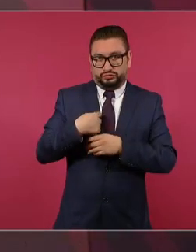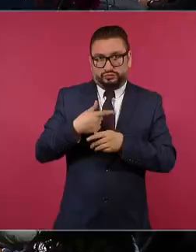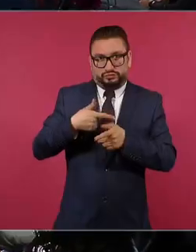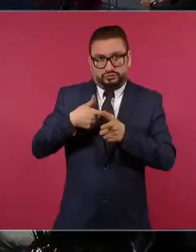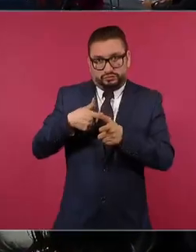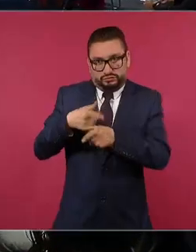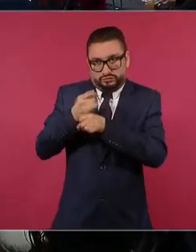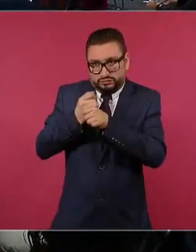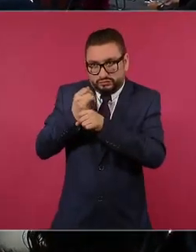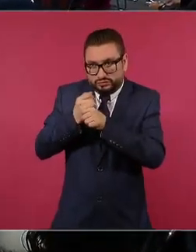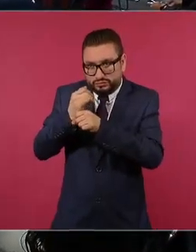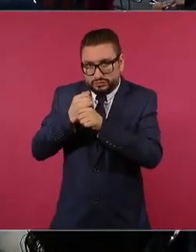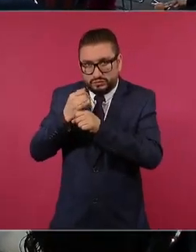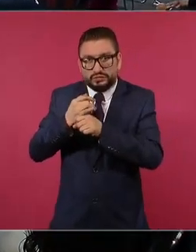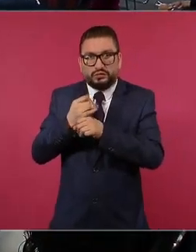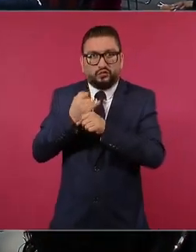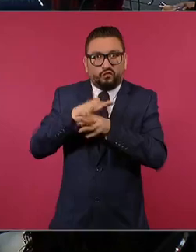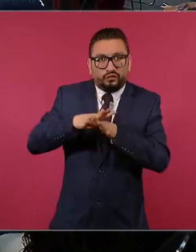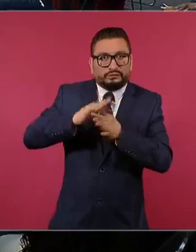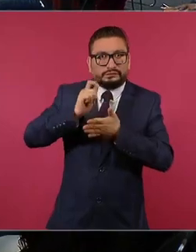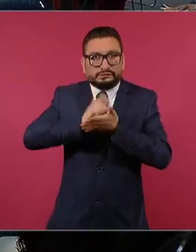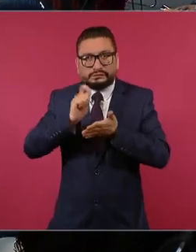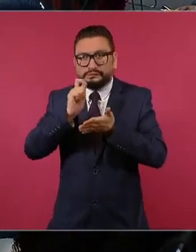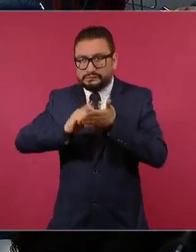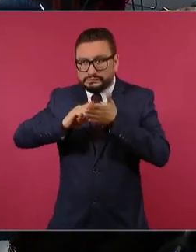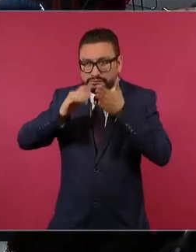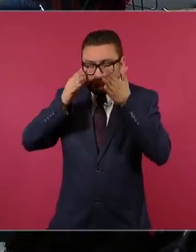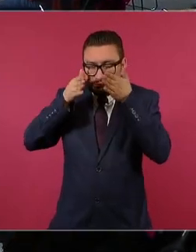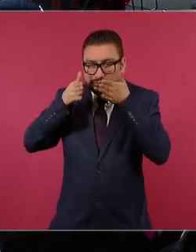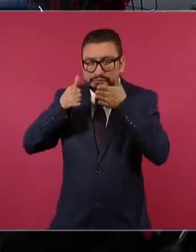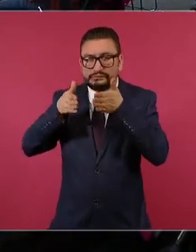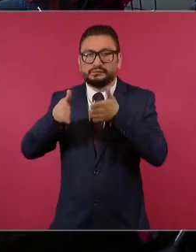a lograr y que va a ser así, pues voy a ser